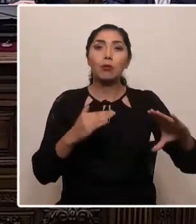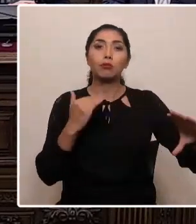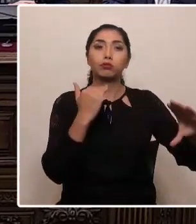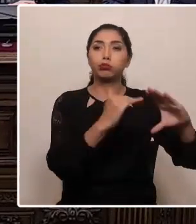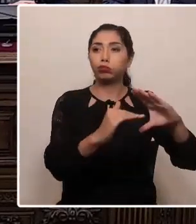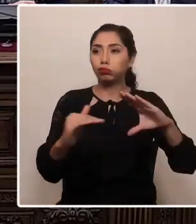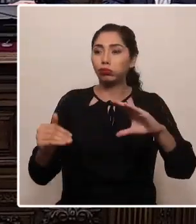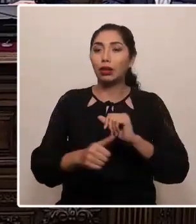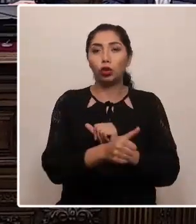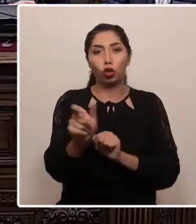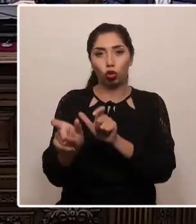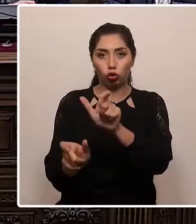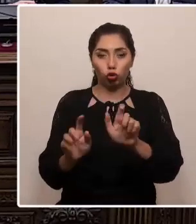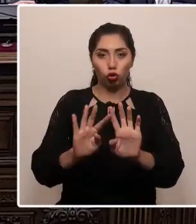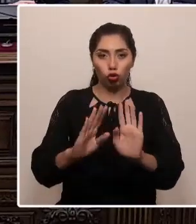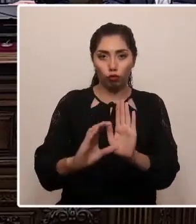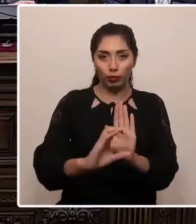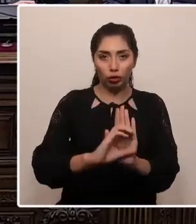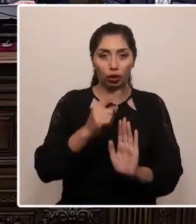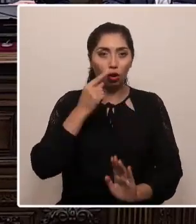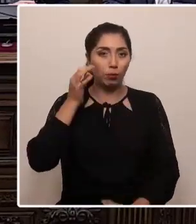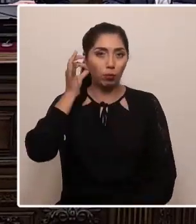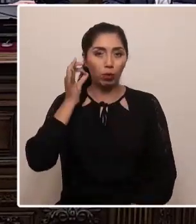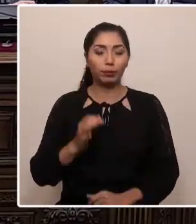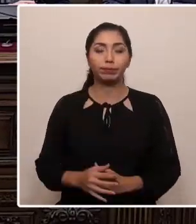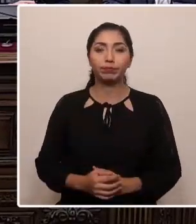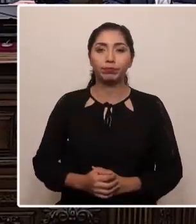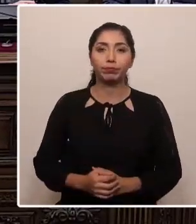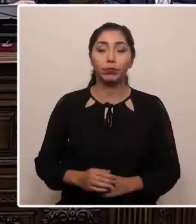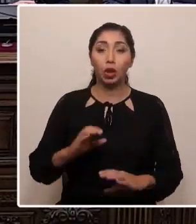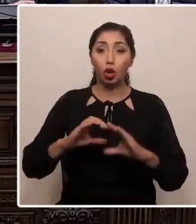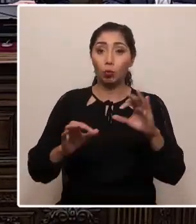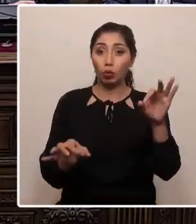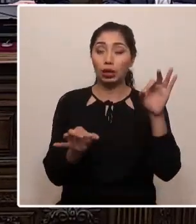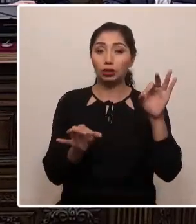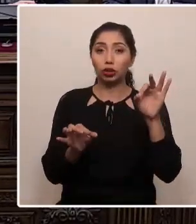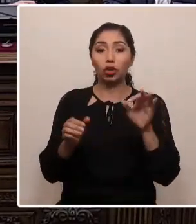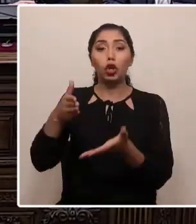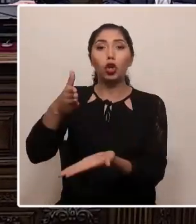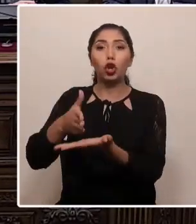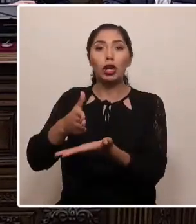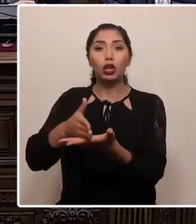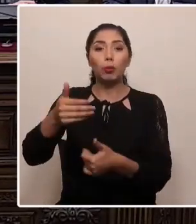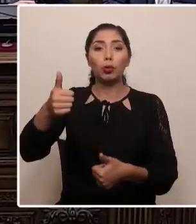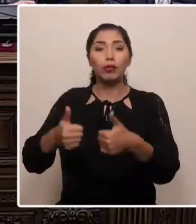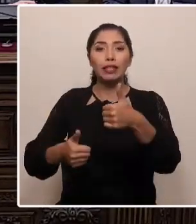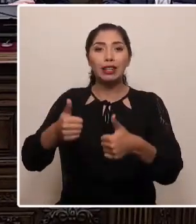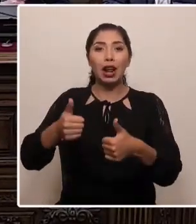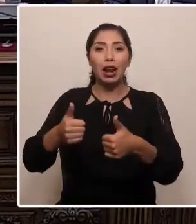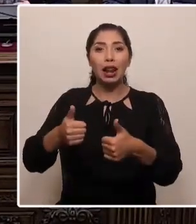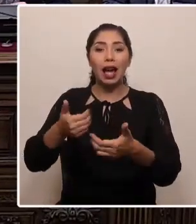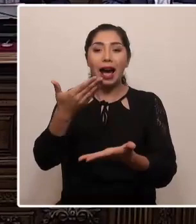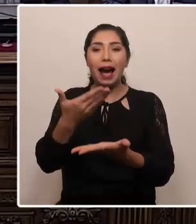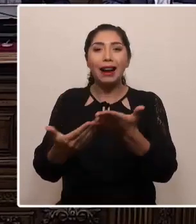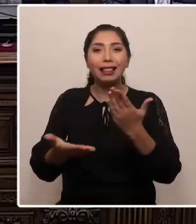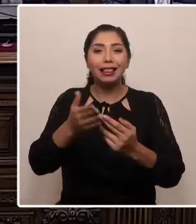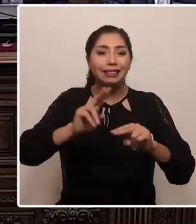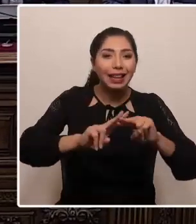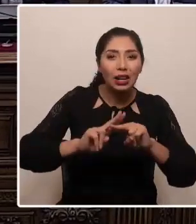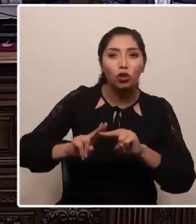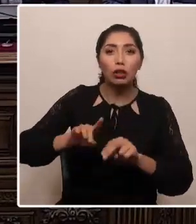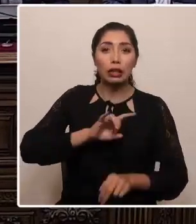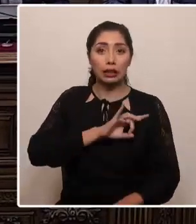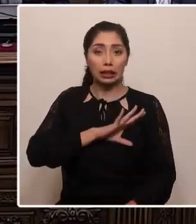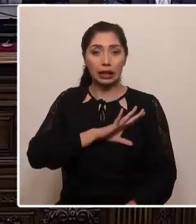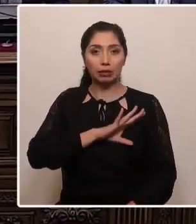señores convencionales constituyentes. Comunicación del Colegio Profesional de Artesanos y Artesanas de Chile, mediante la